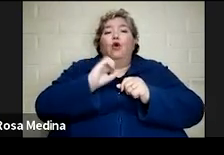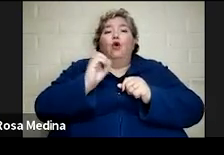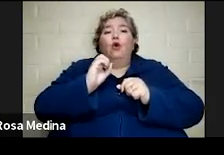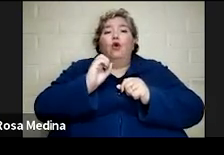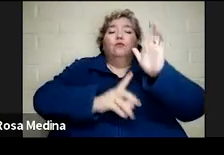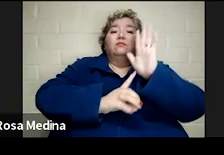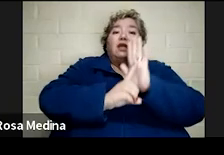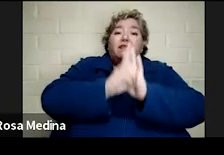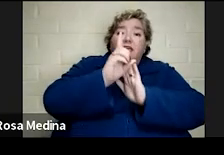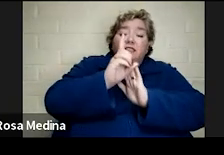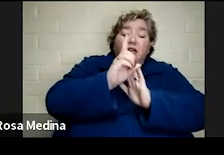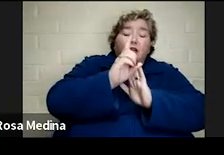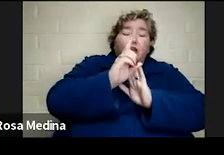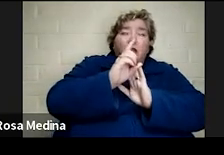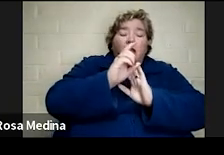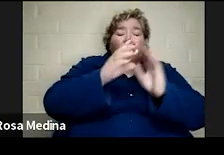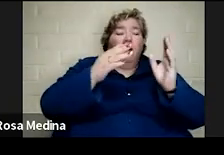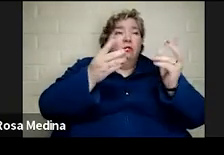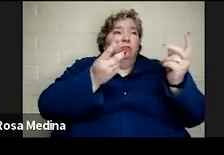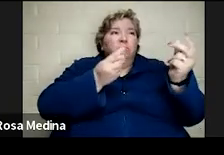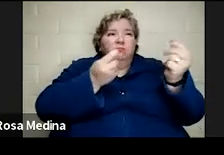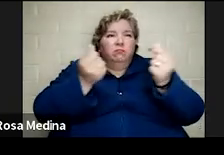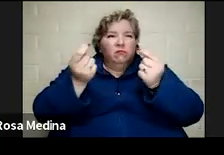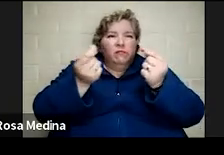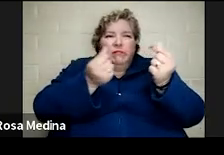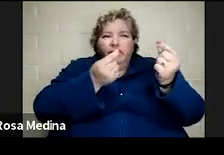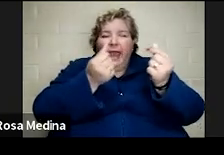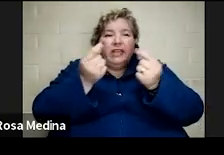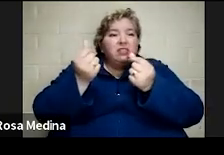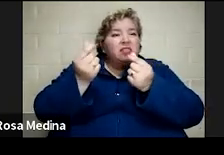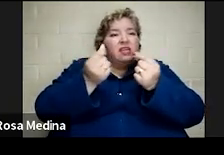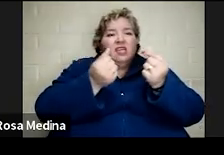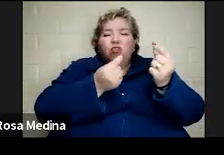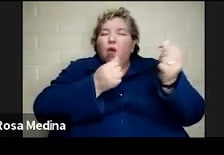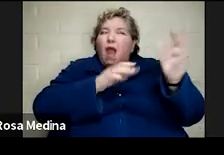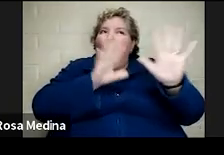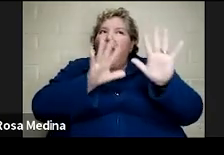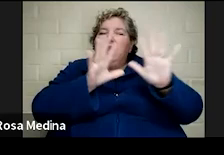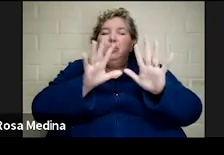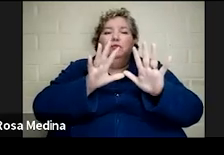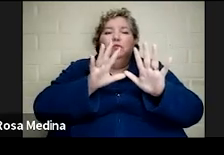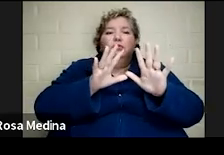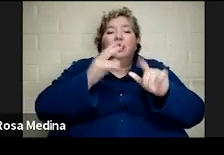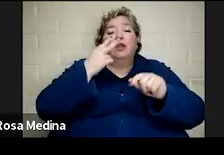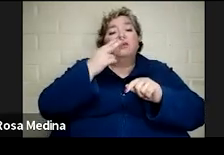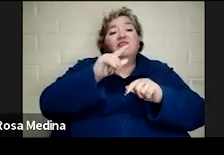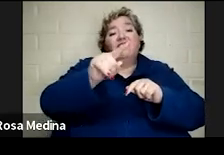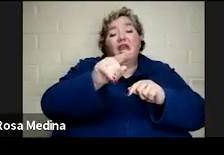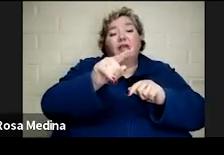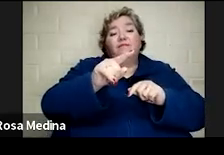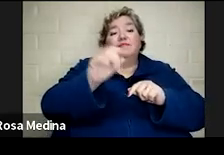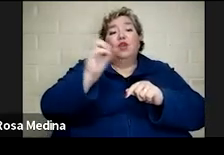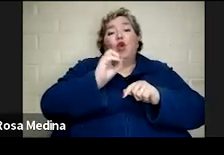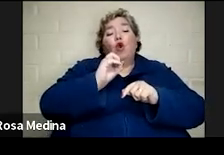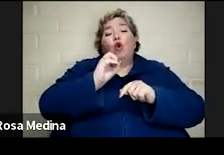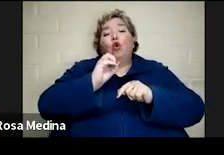desarrollándose de forma similar a lo esperado y de repente empieza como a aplanarse, como se ve acá. o si siempre